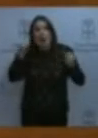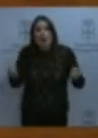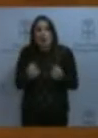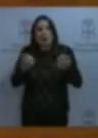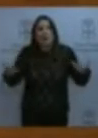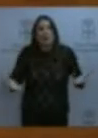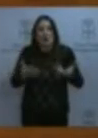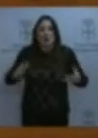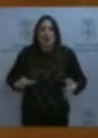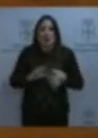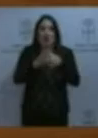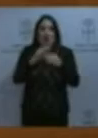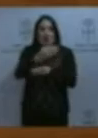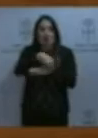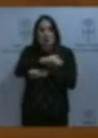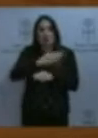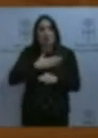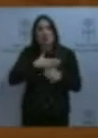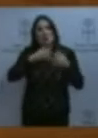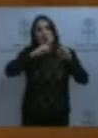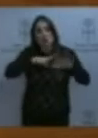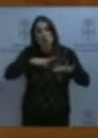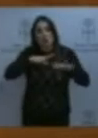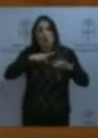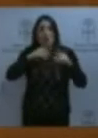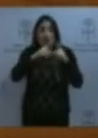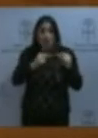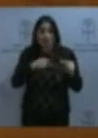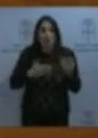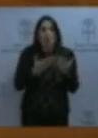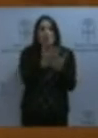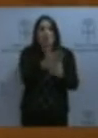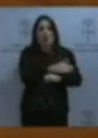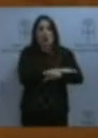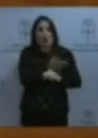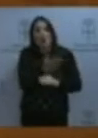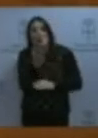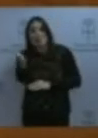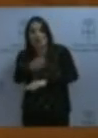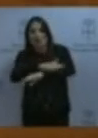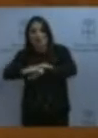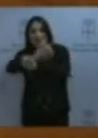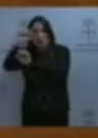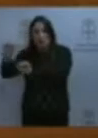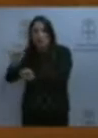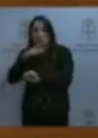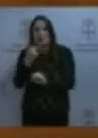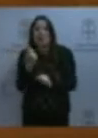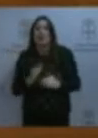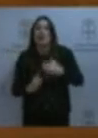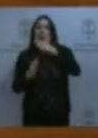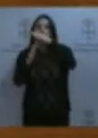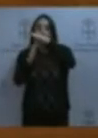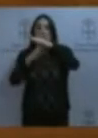en relación a la preservación del patrimonio histórico asturiano, solicitamos al Gobierno a que inste al Ministerio de Defensa a la inmediata paralización